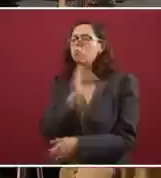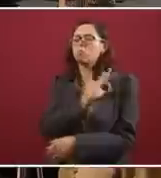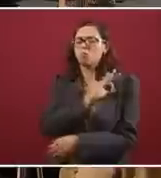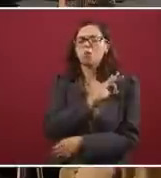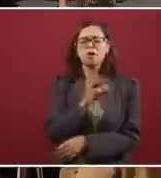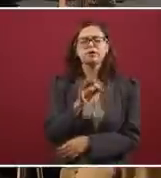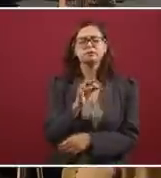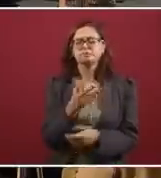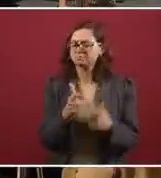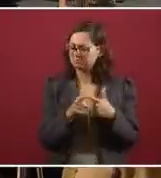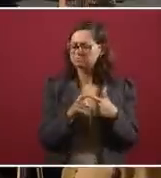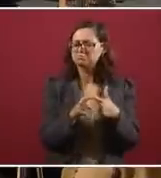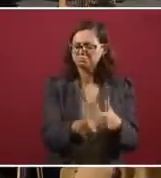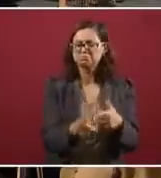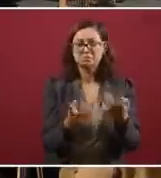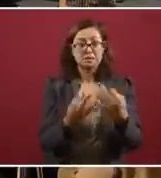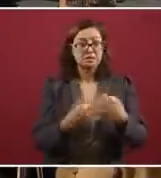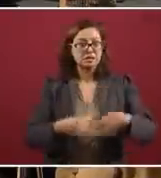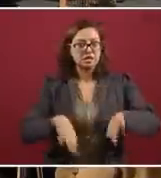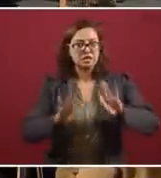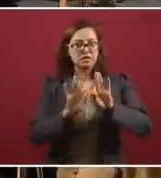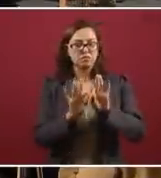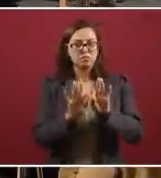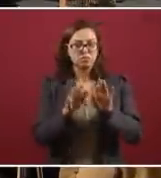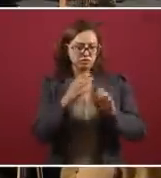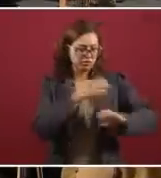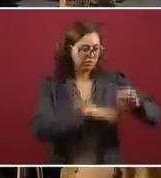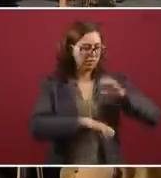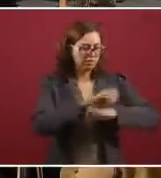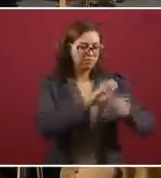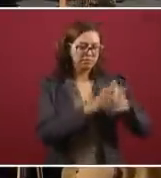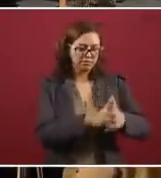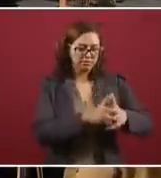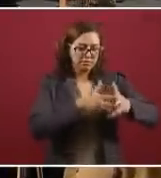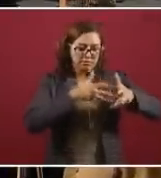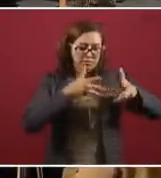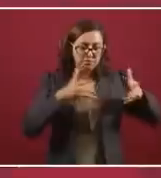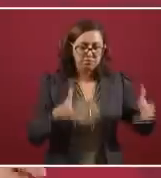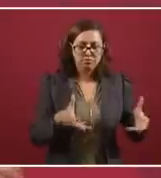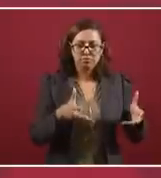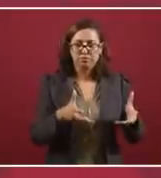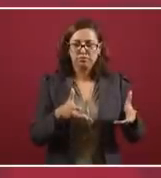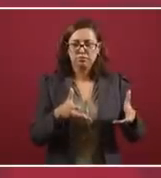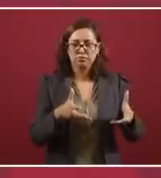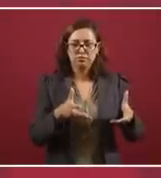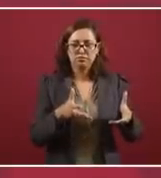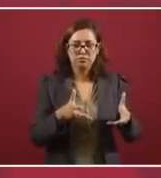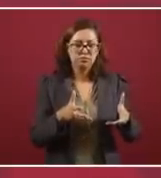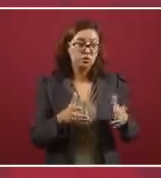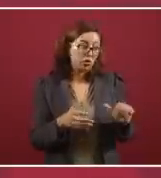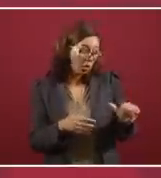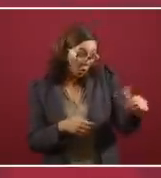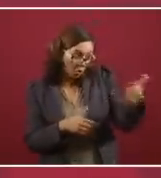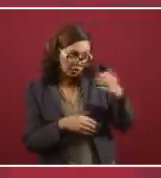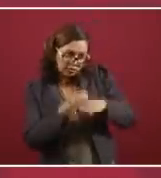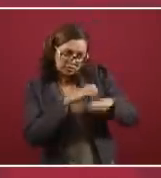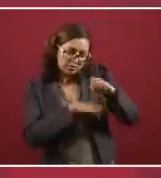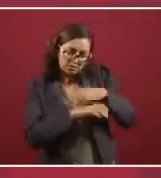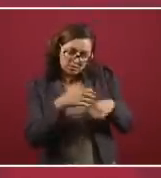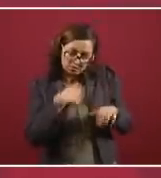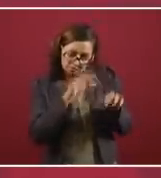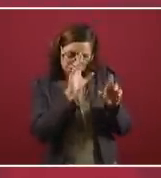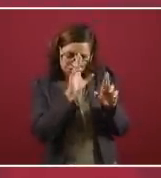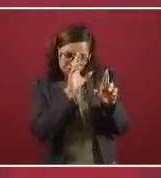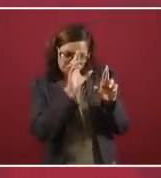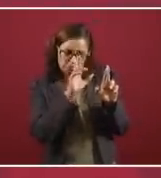muy importante, no solo importante para las empresas, y no quiero hablar de las otras empresas, pero creo